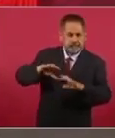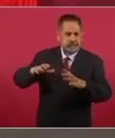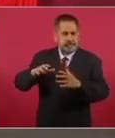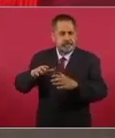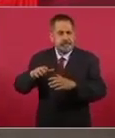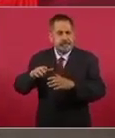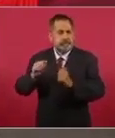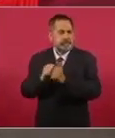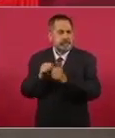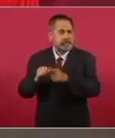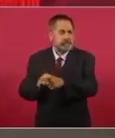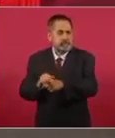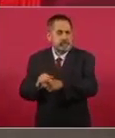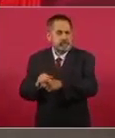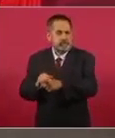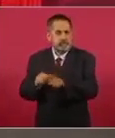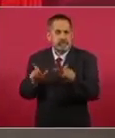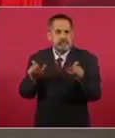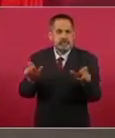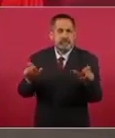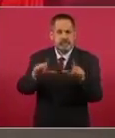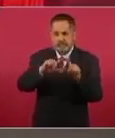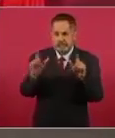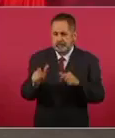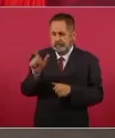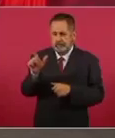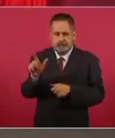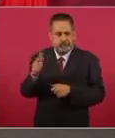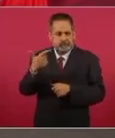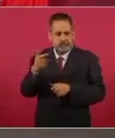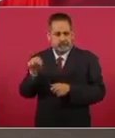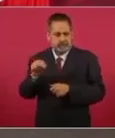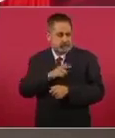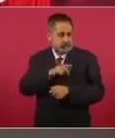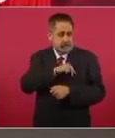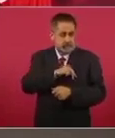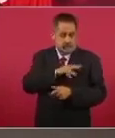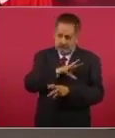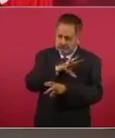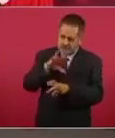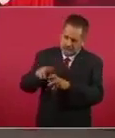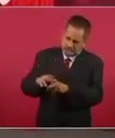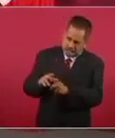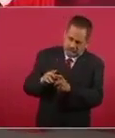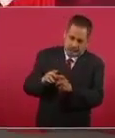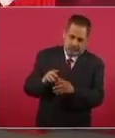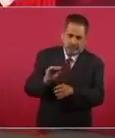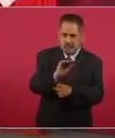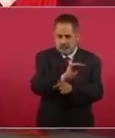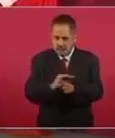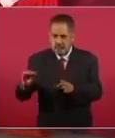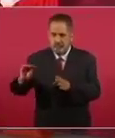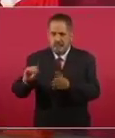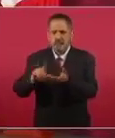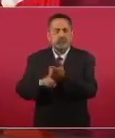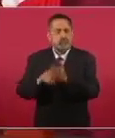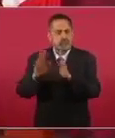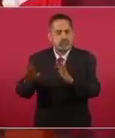con la Guardia Nacional completa, ya pasa a la Secretaría de la